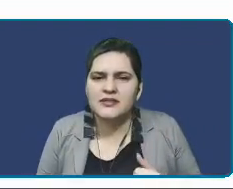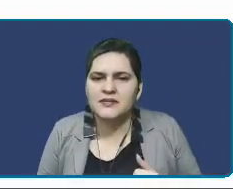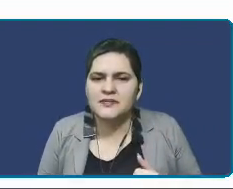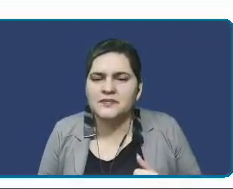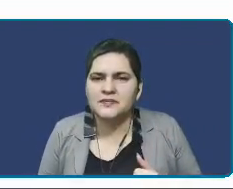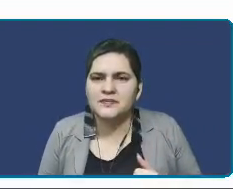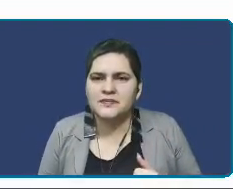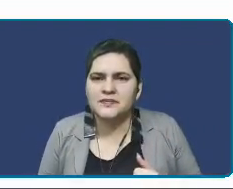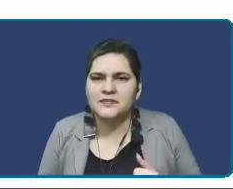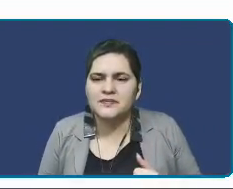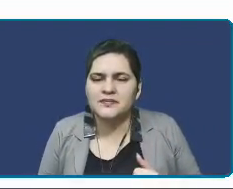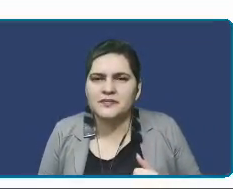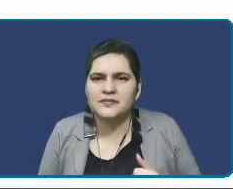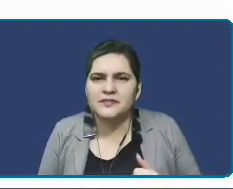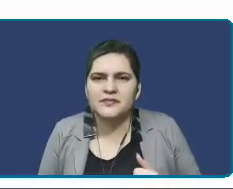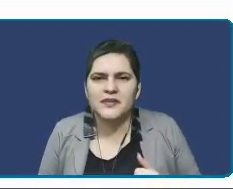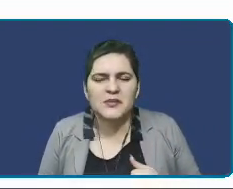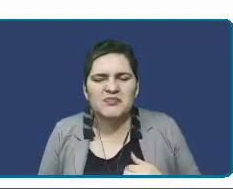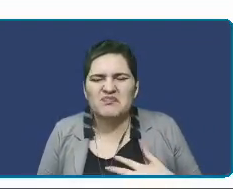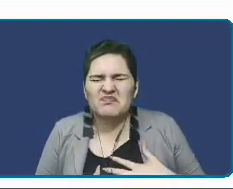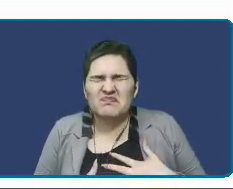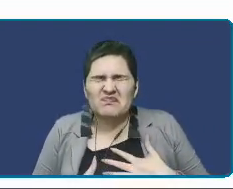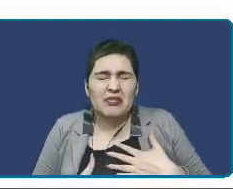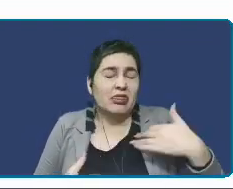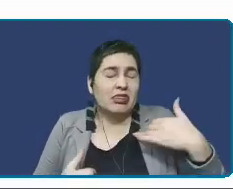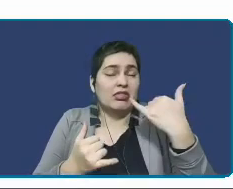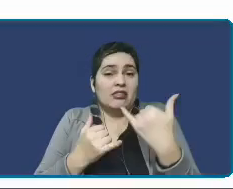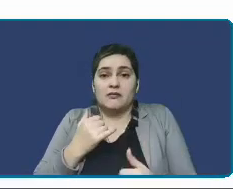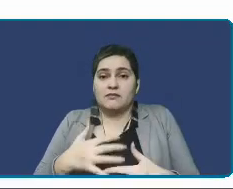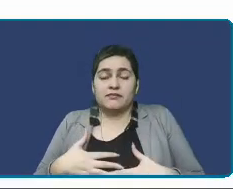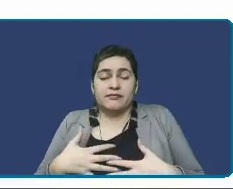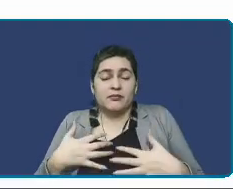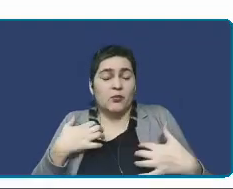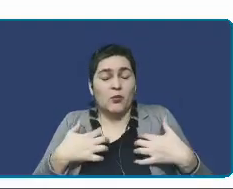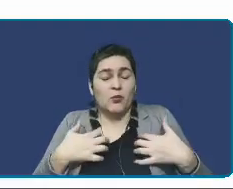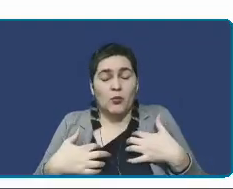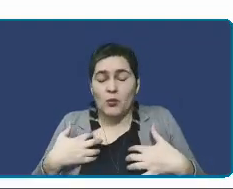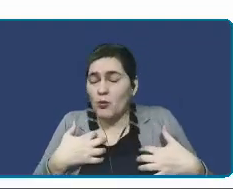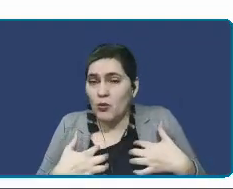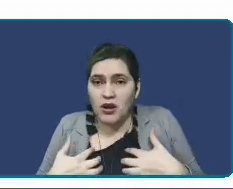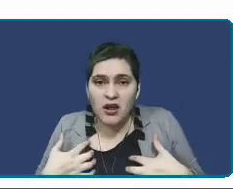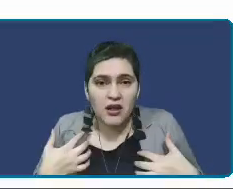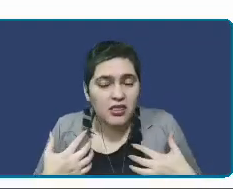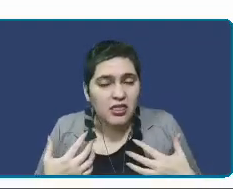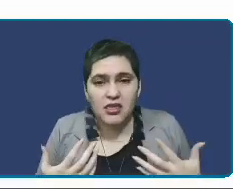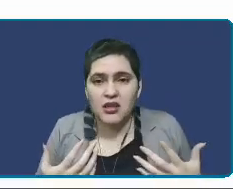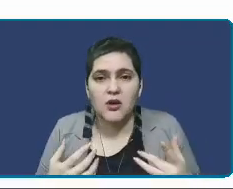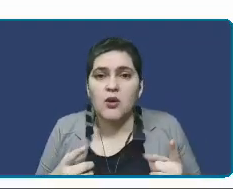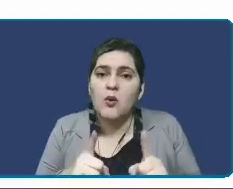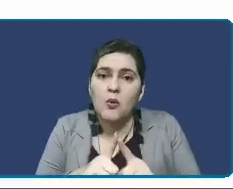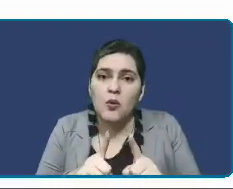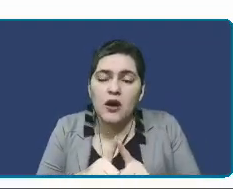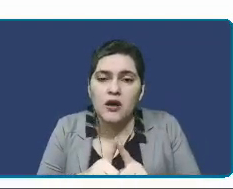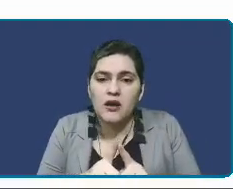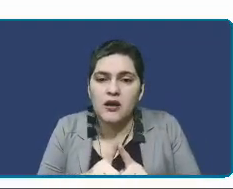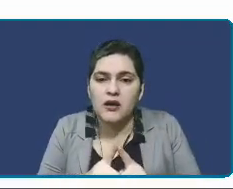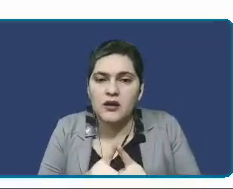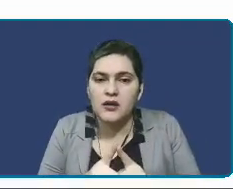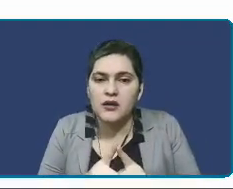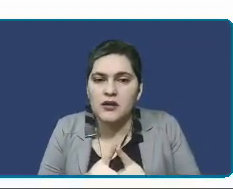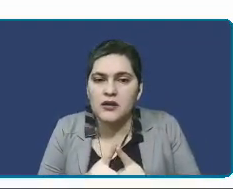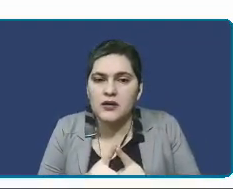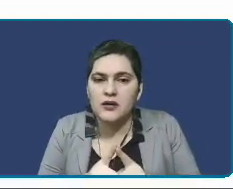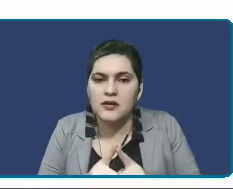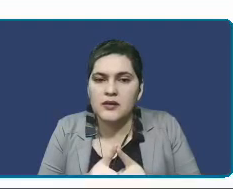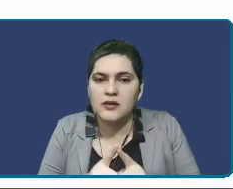mucho desagrado o mucho molestia o incluso hasta dolor, cosas que si yo no tengo autismo puedo